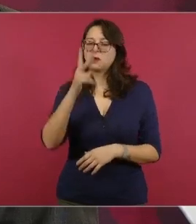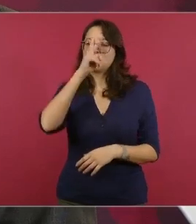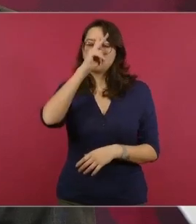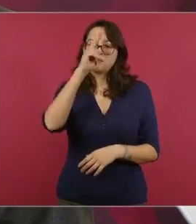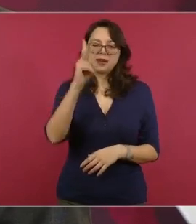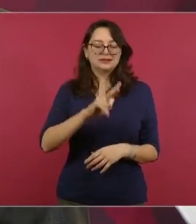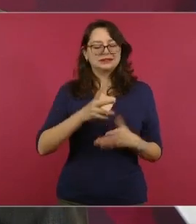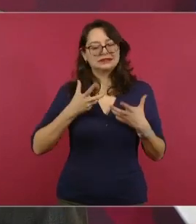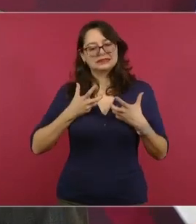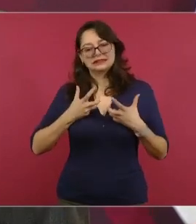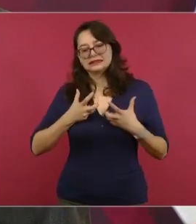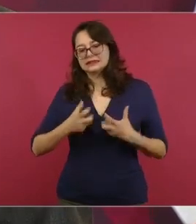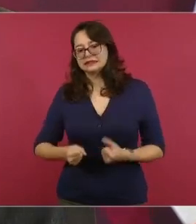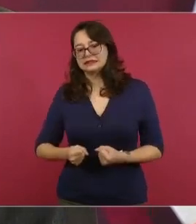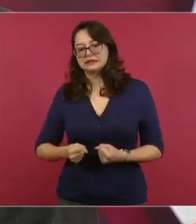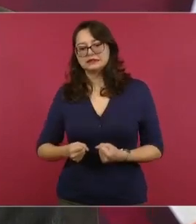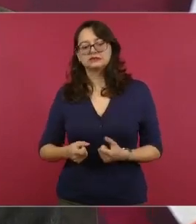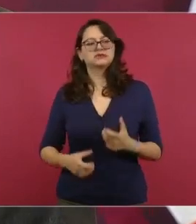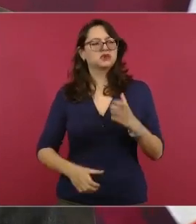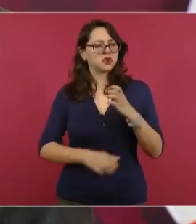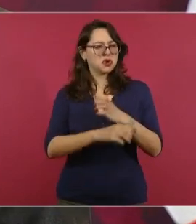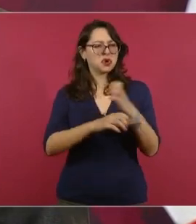se puede